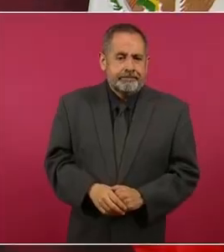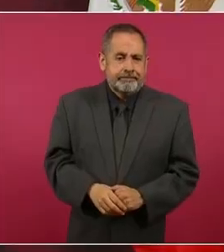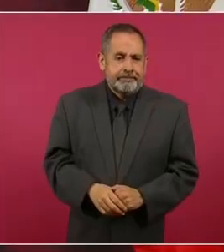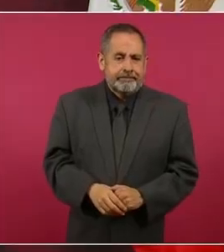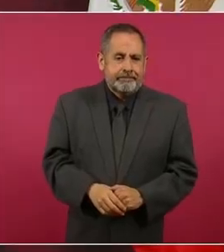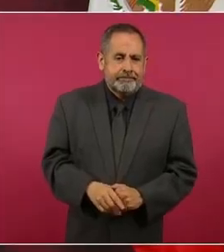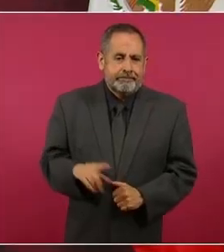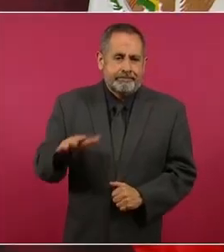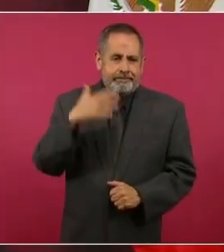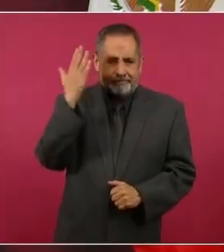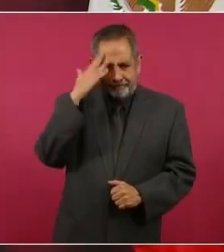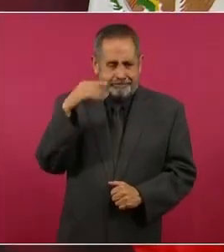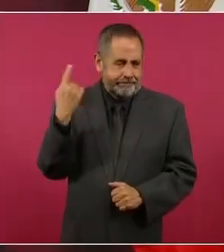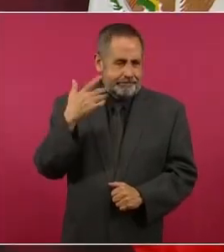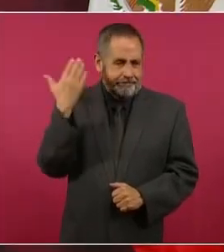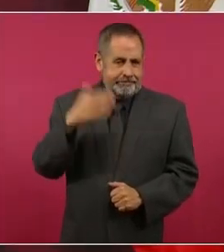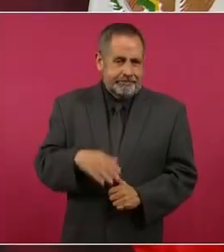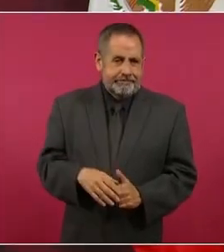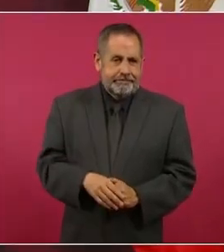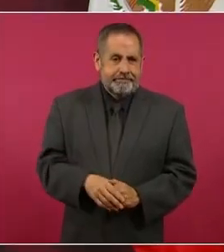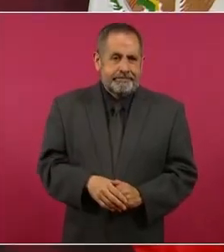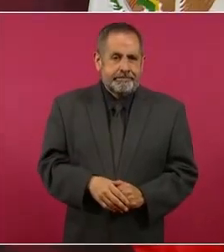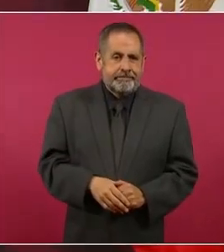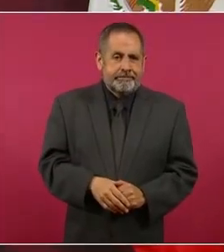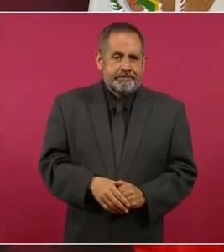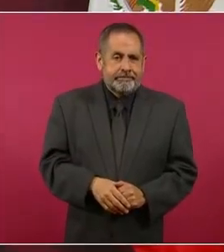ya se sabe, ¿no?